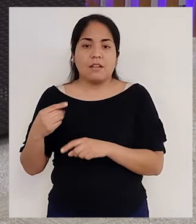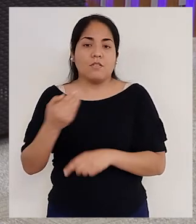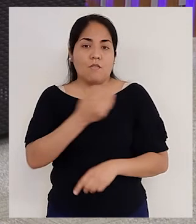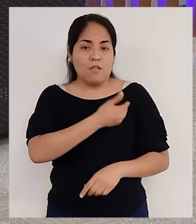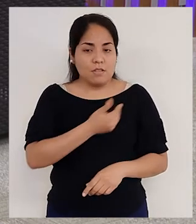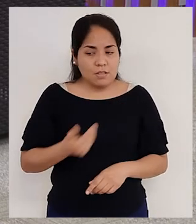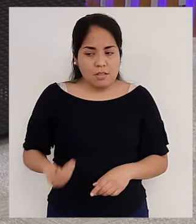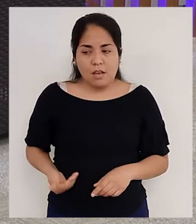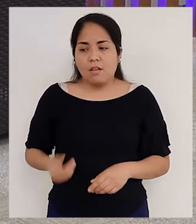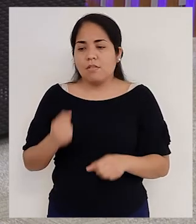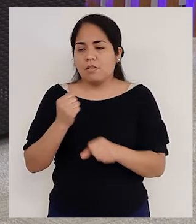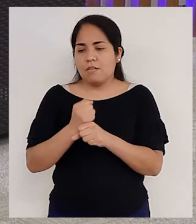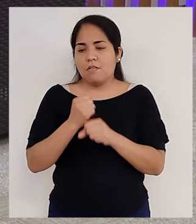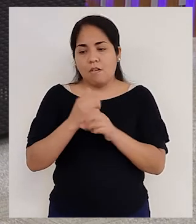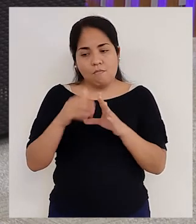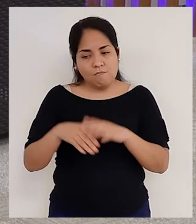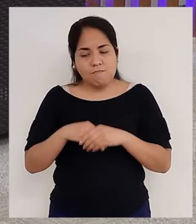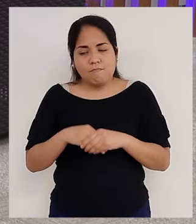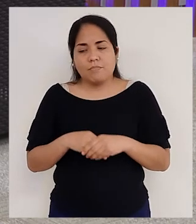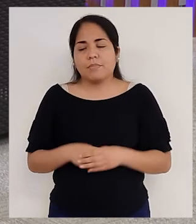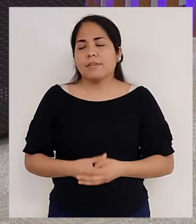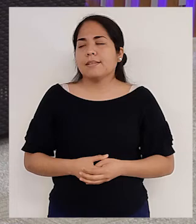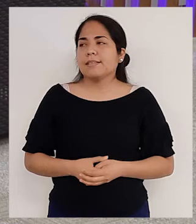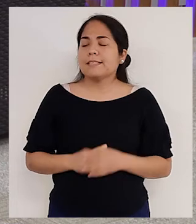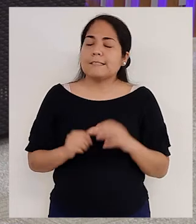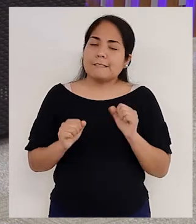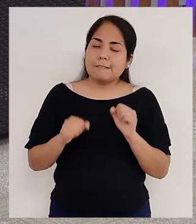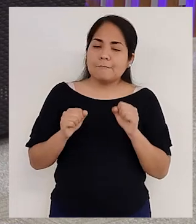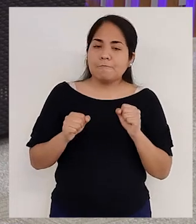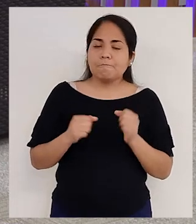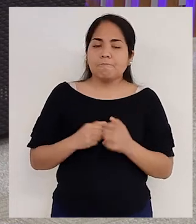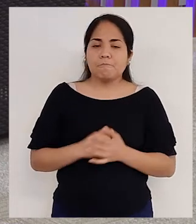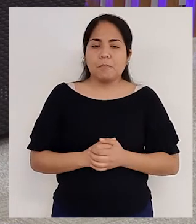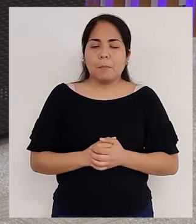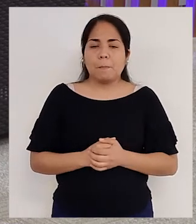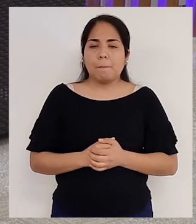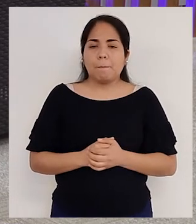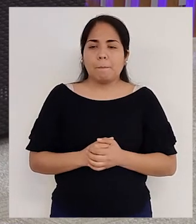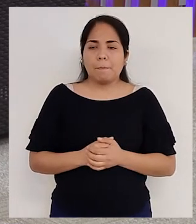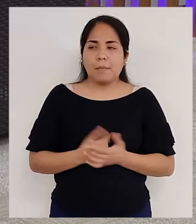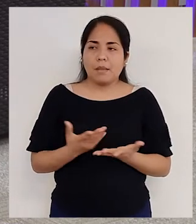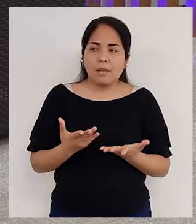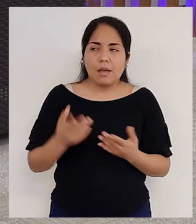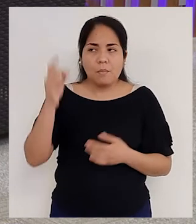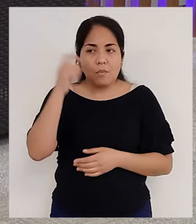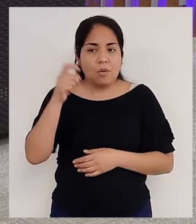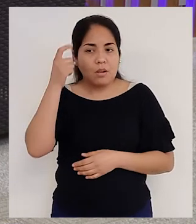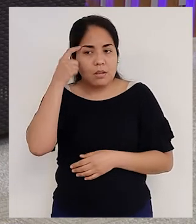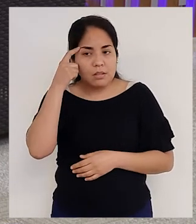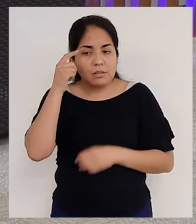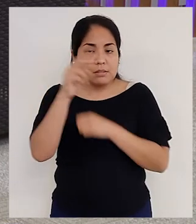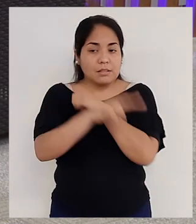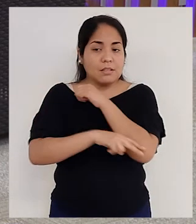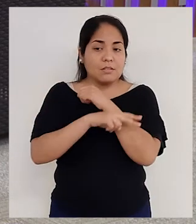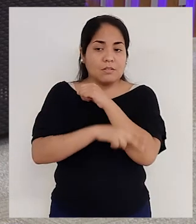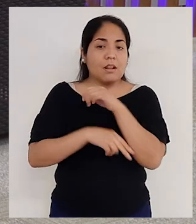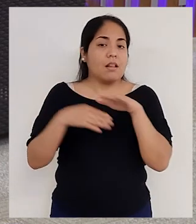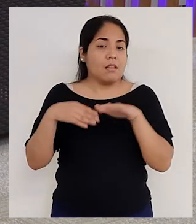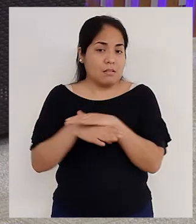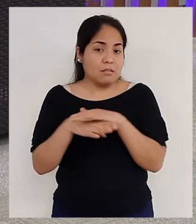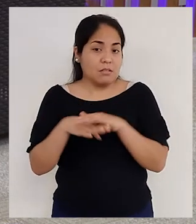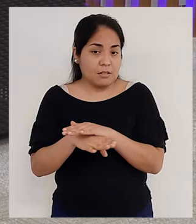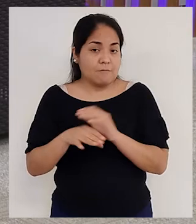ministerios, todas las entidades del Estado ya puedan trabajar de la mano. Esperemos que haya así, ¿no? Políticas también nacionales